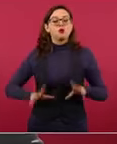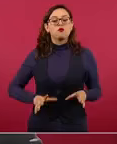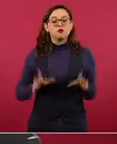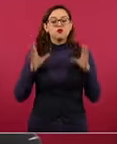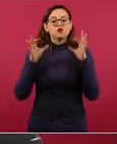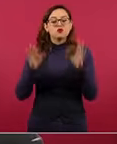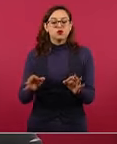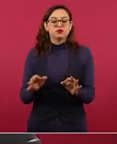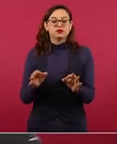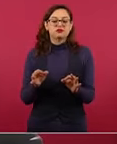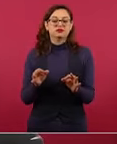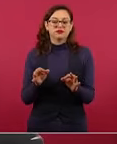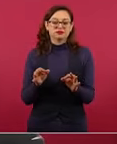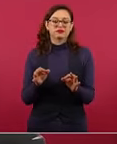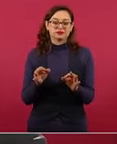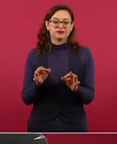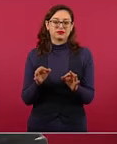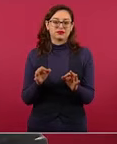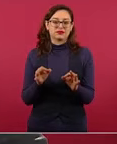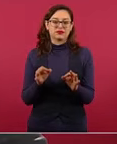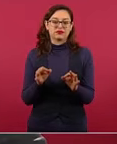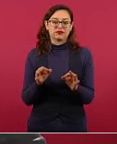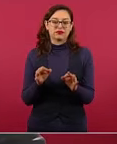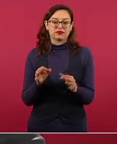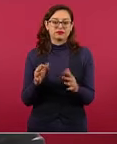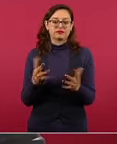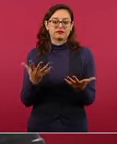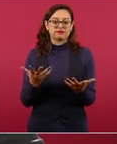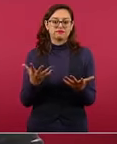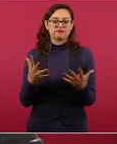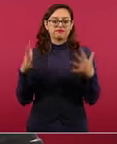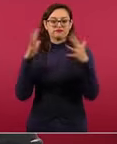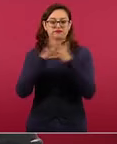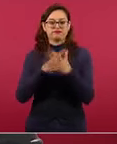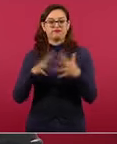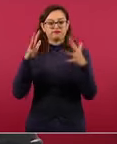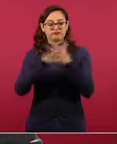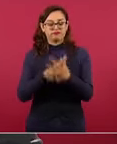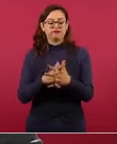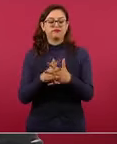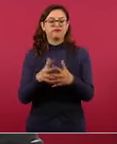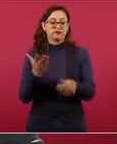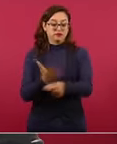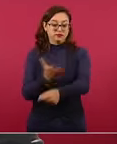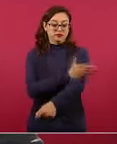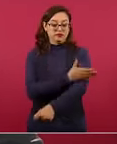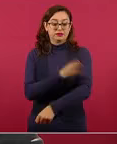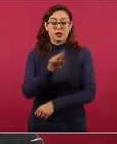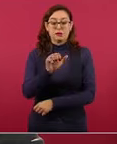después del golpe de estado contra francisco madera